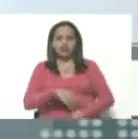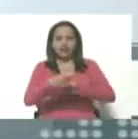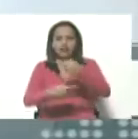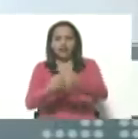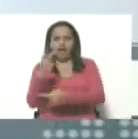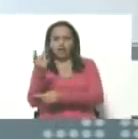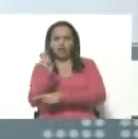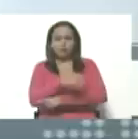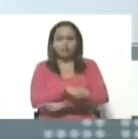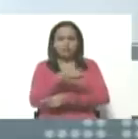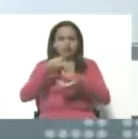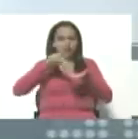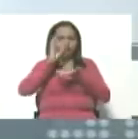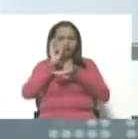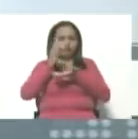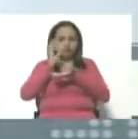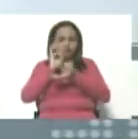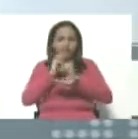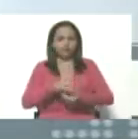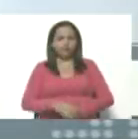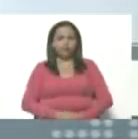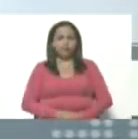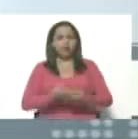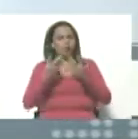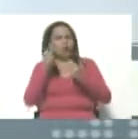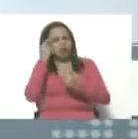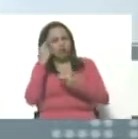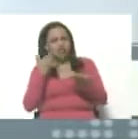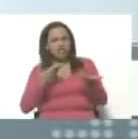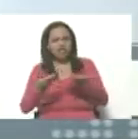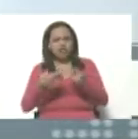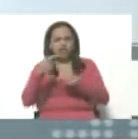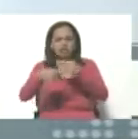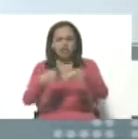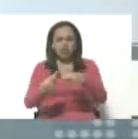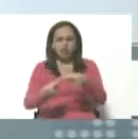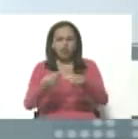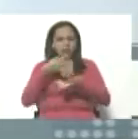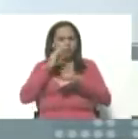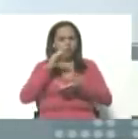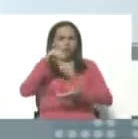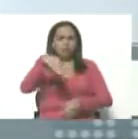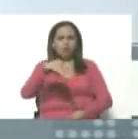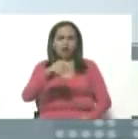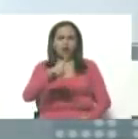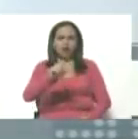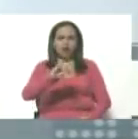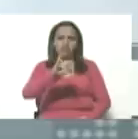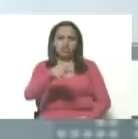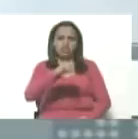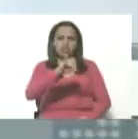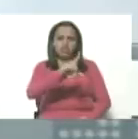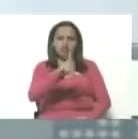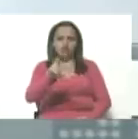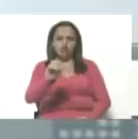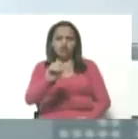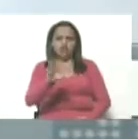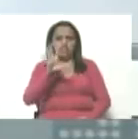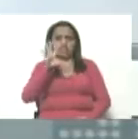nuestro malojillo. ¿Cuántos días que son seguidos el malojillo? Son